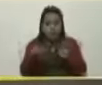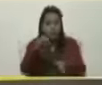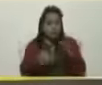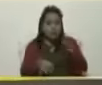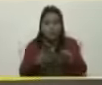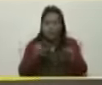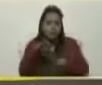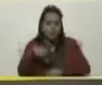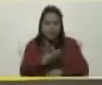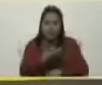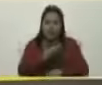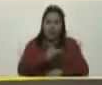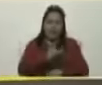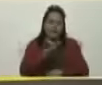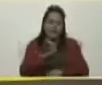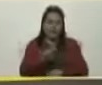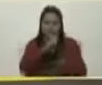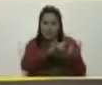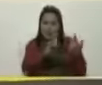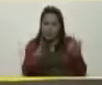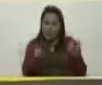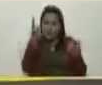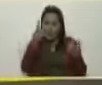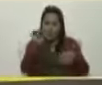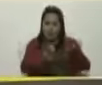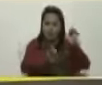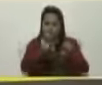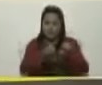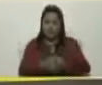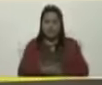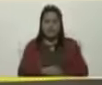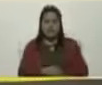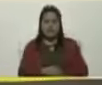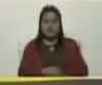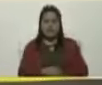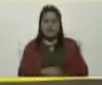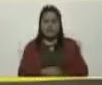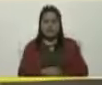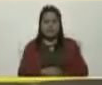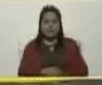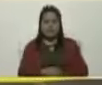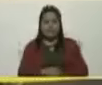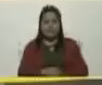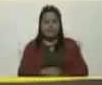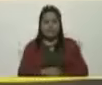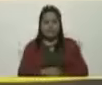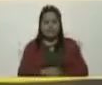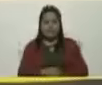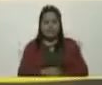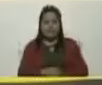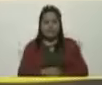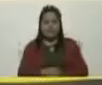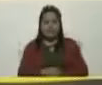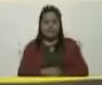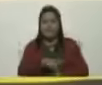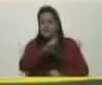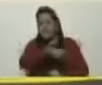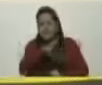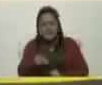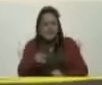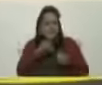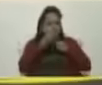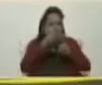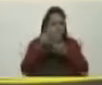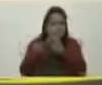no es alcalde. Eso es lo primero que ustedes revisan. Entonces, bueno, la gente y opinan de